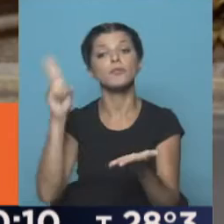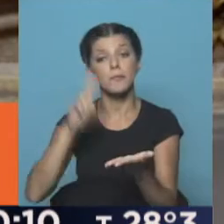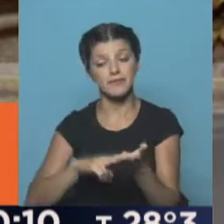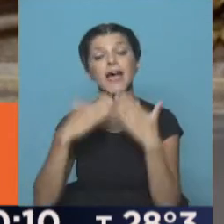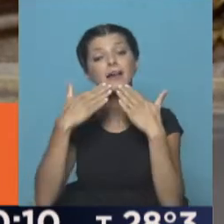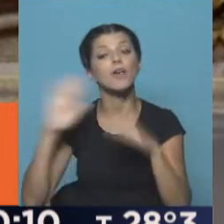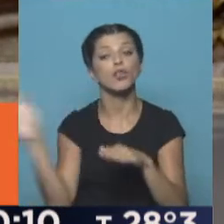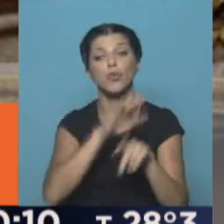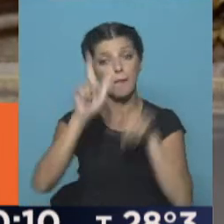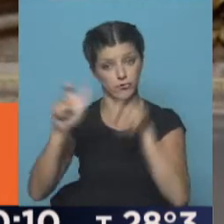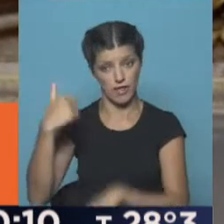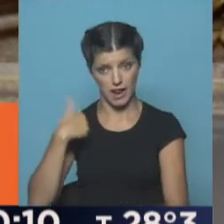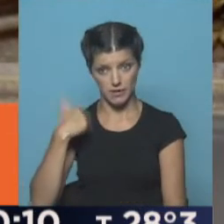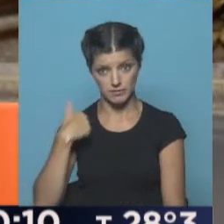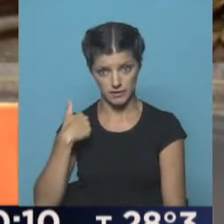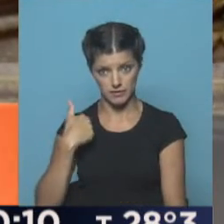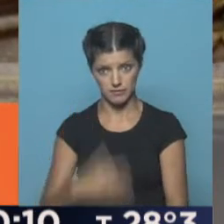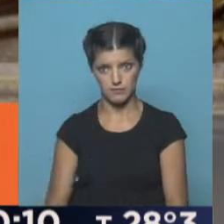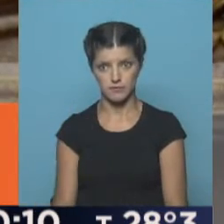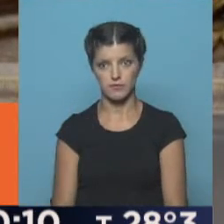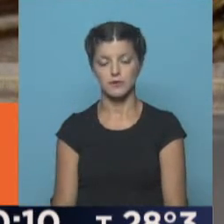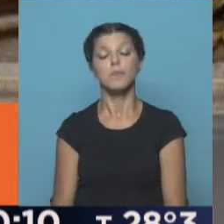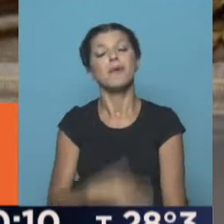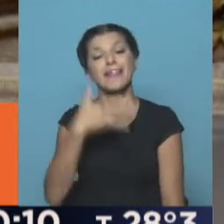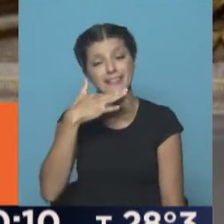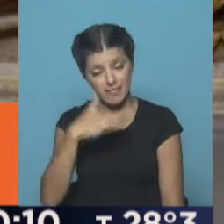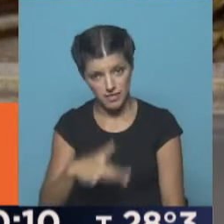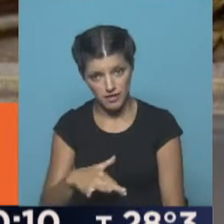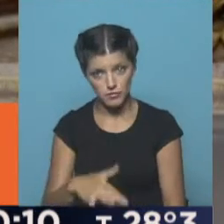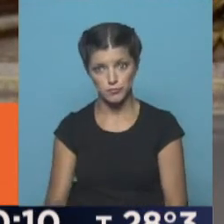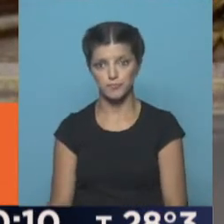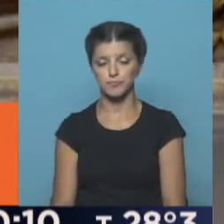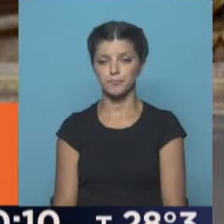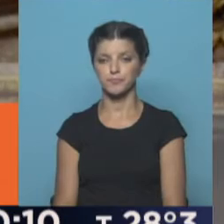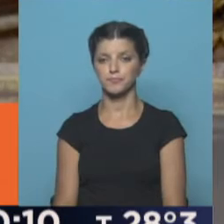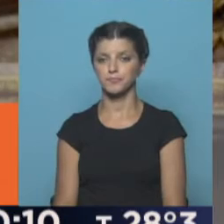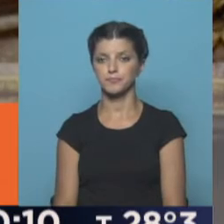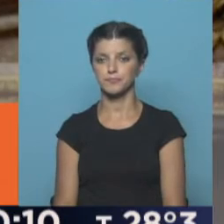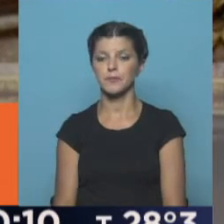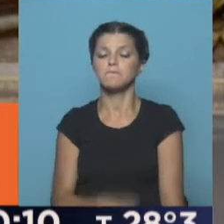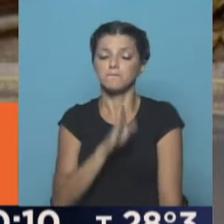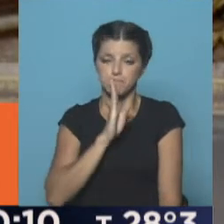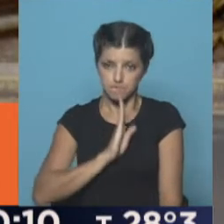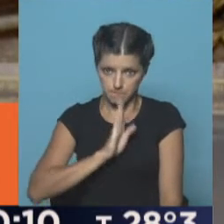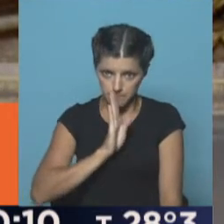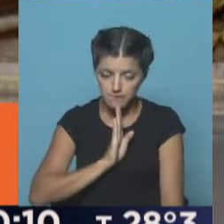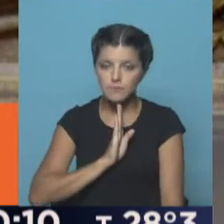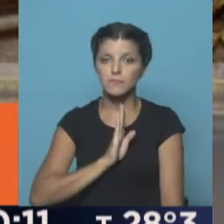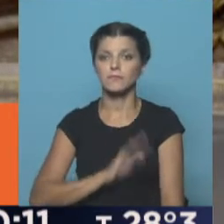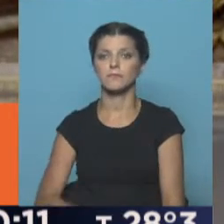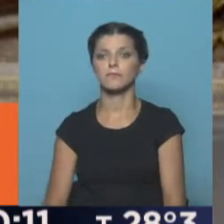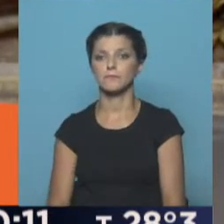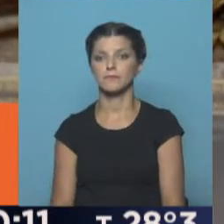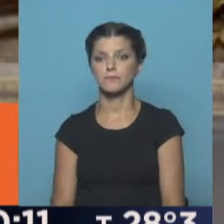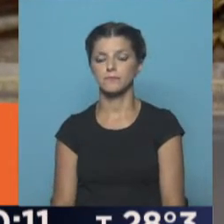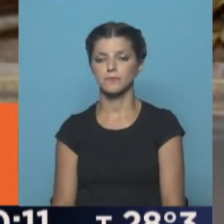todos los argentinos por la comprensión por la tolerancia por el entendimiento